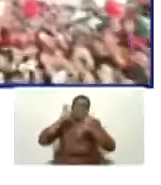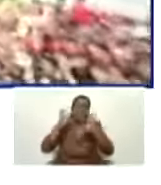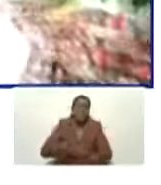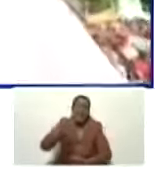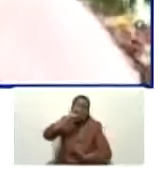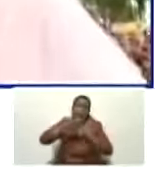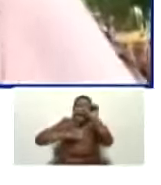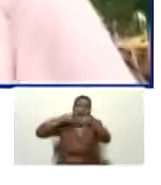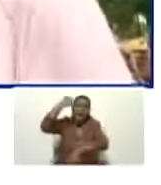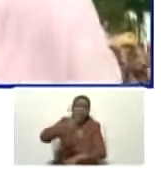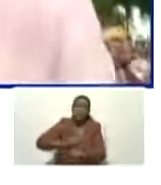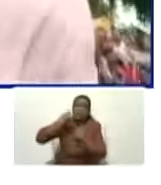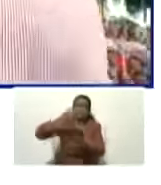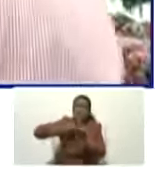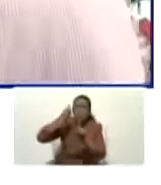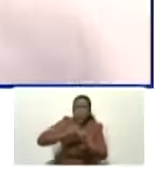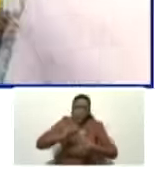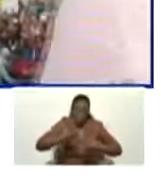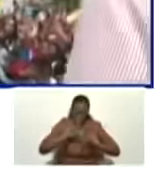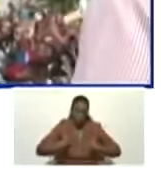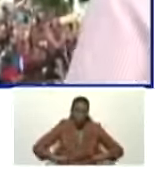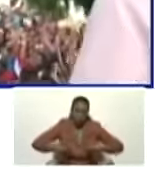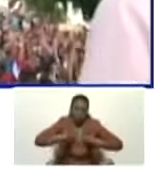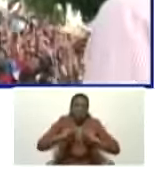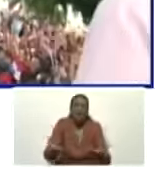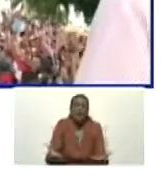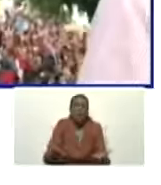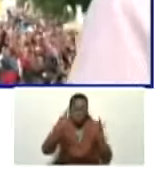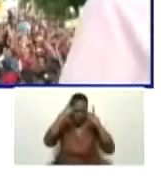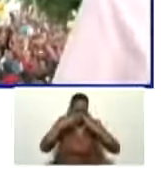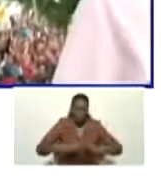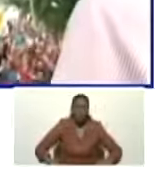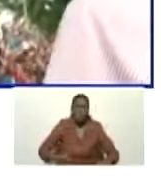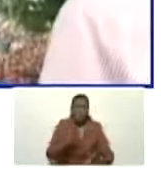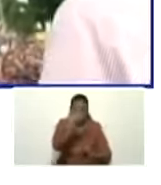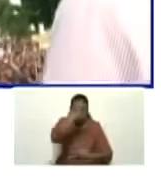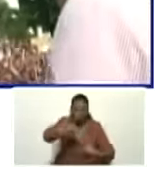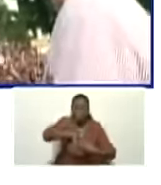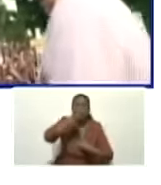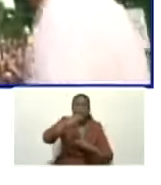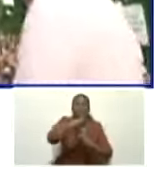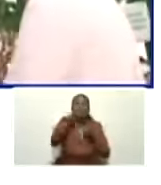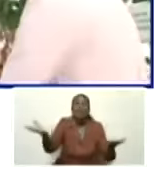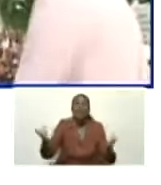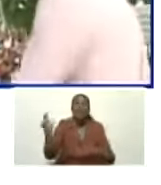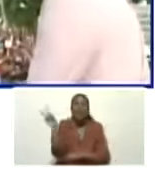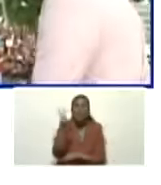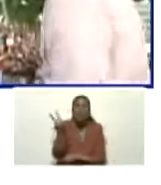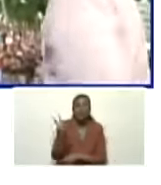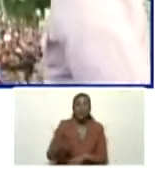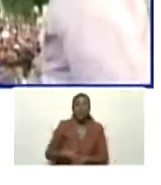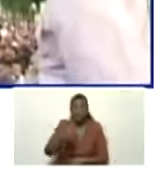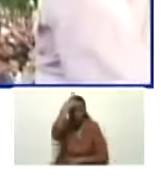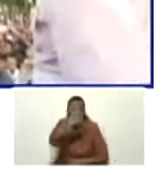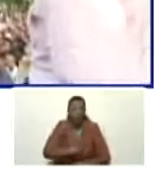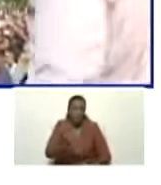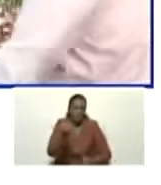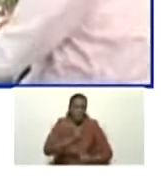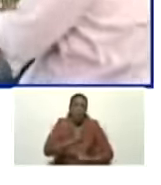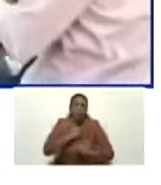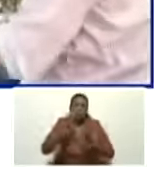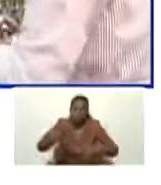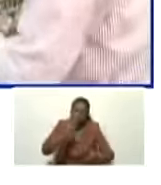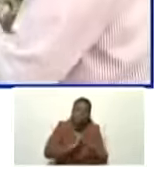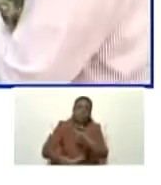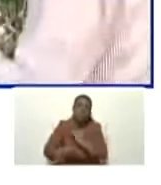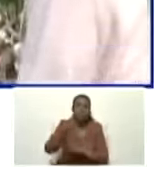de lucha, donde he dado toda mi vida, mi cuerpo, mi ser por el pueblo de Venezuela, donde he puesto mi pecho para